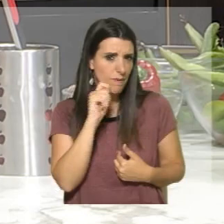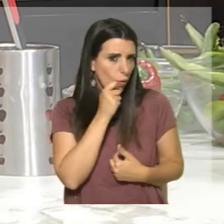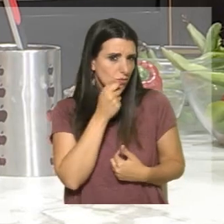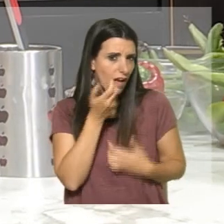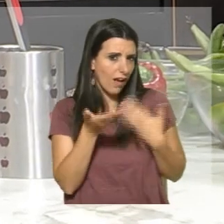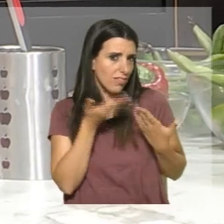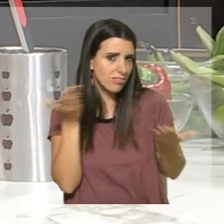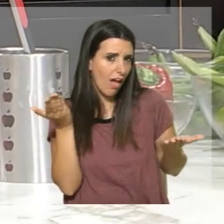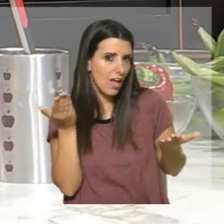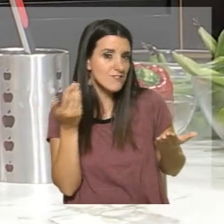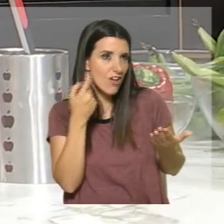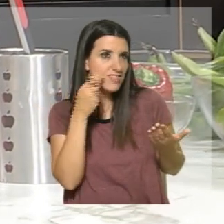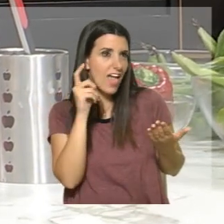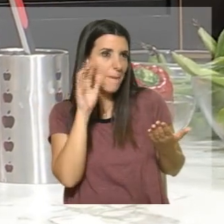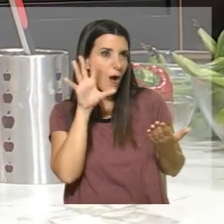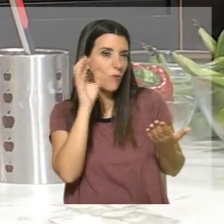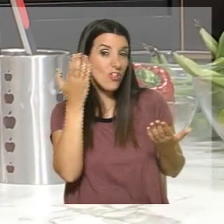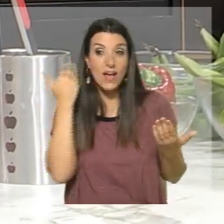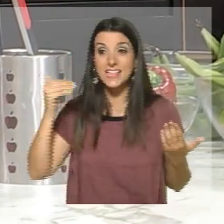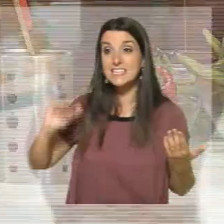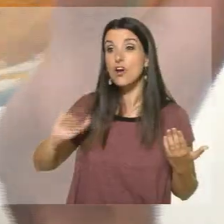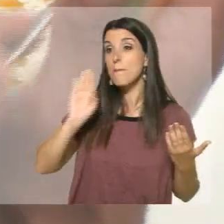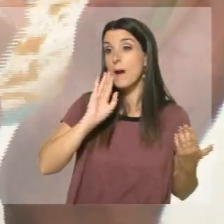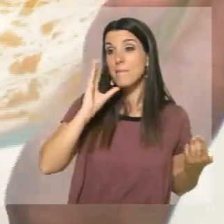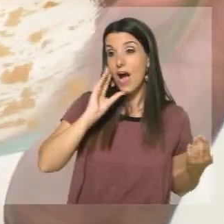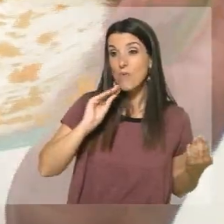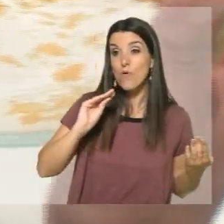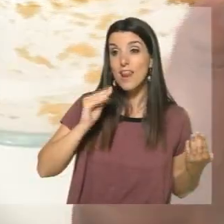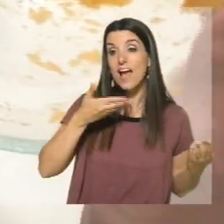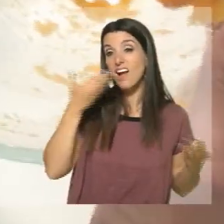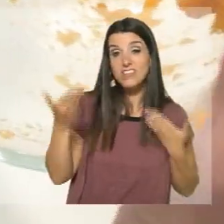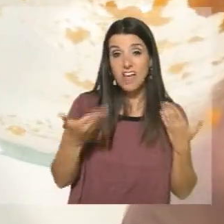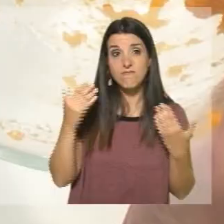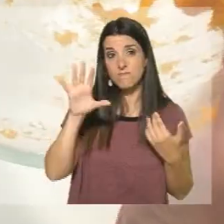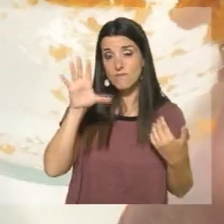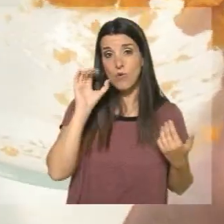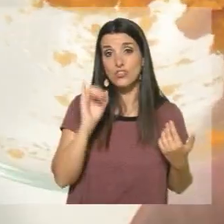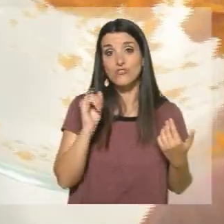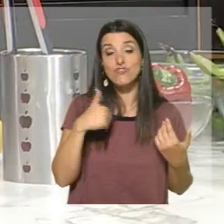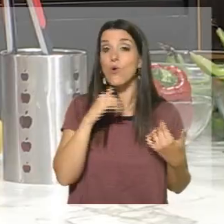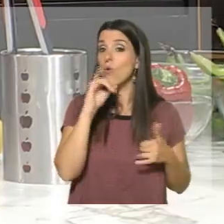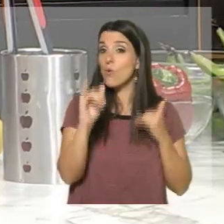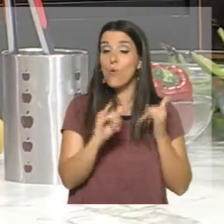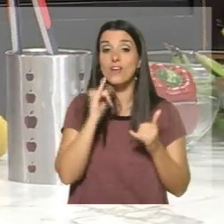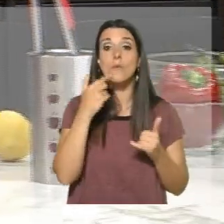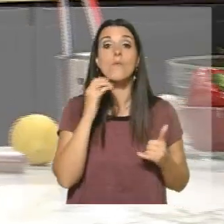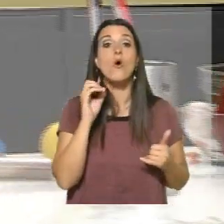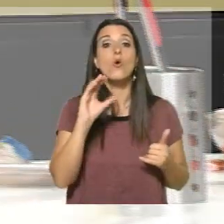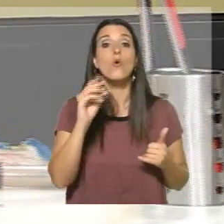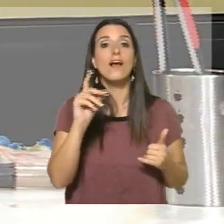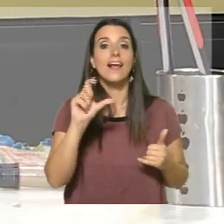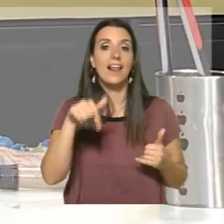cantar. Y tengo recuerdos de mi infancia, mi madre y mi abuela cantando, haciendo las cosas. Yo lo cuento, el Club del Clan,